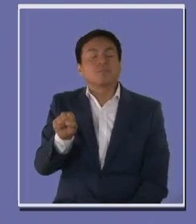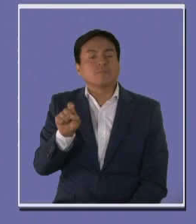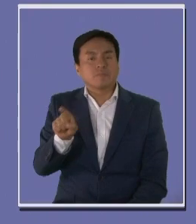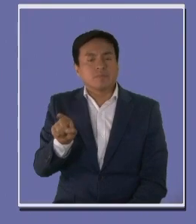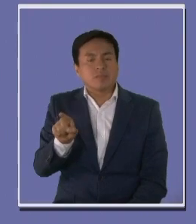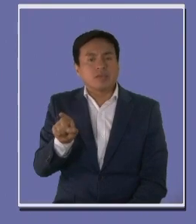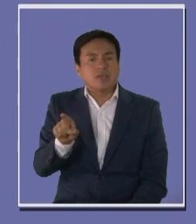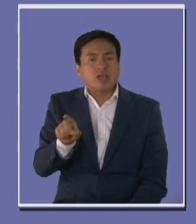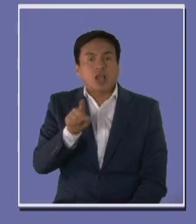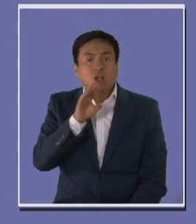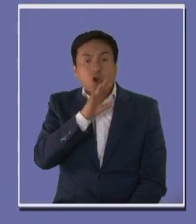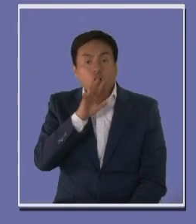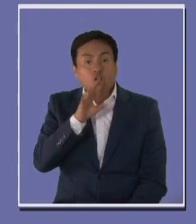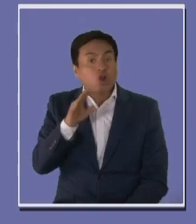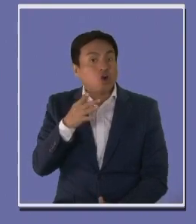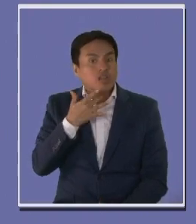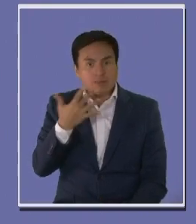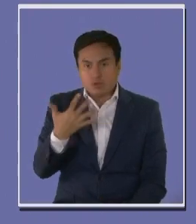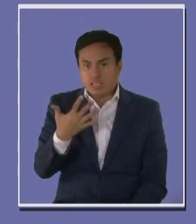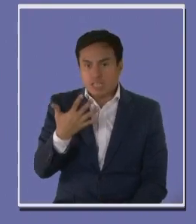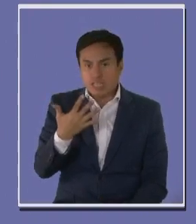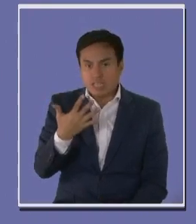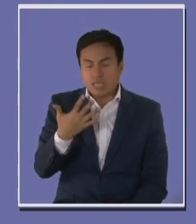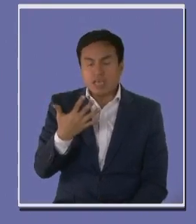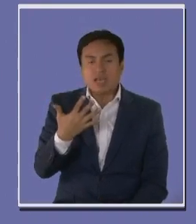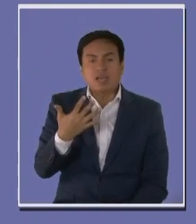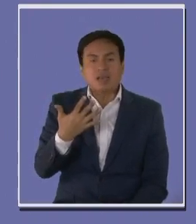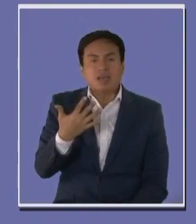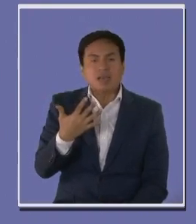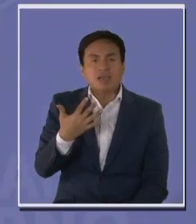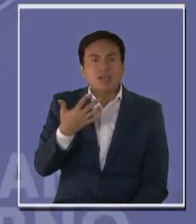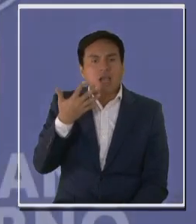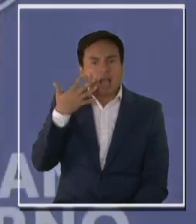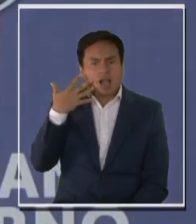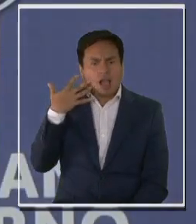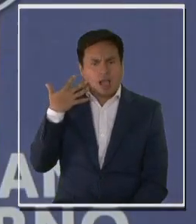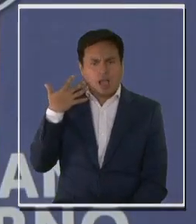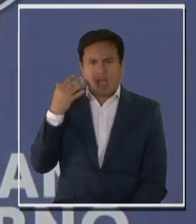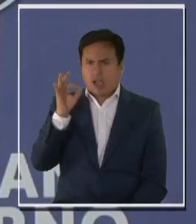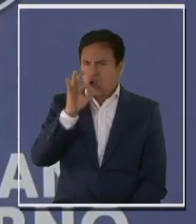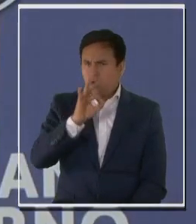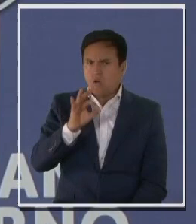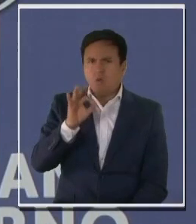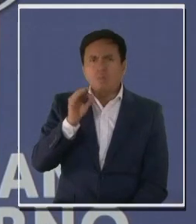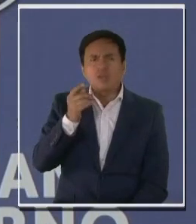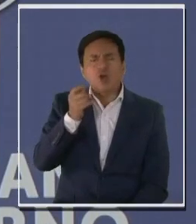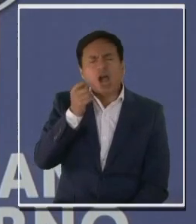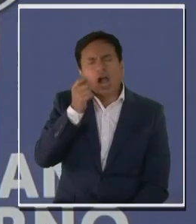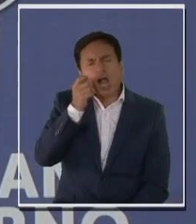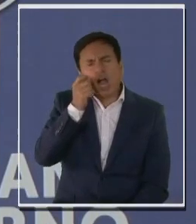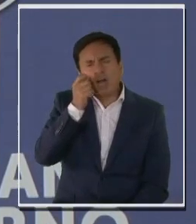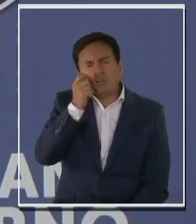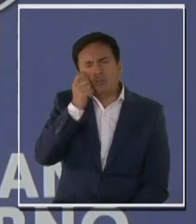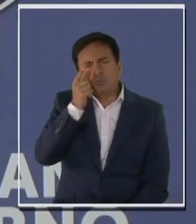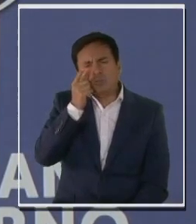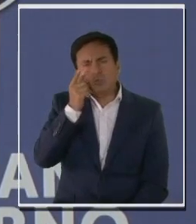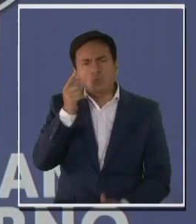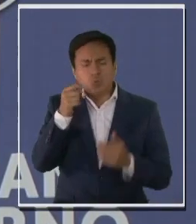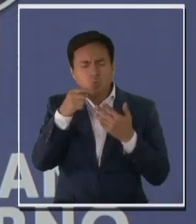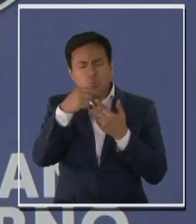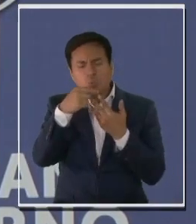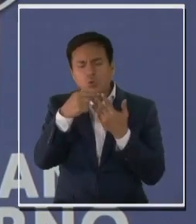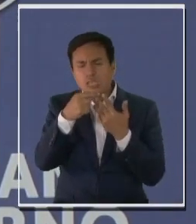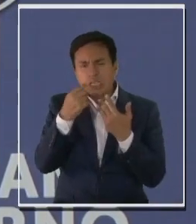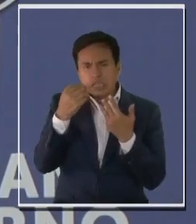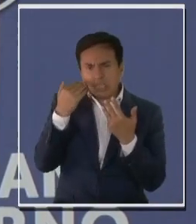la coloración que es muy importante la coloración pálida o la coloración azulada de las uñas de los